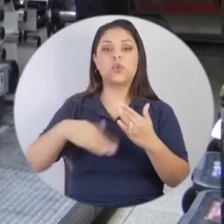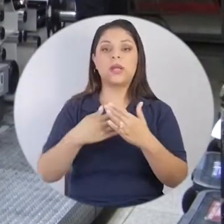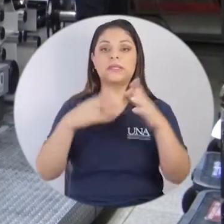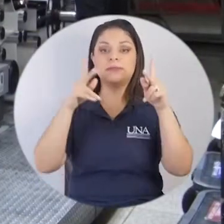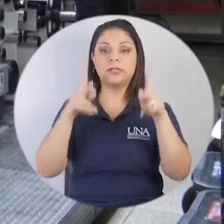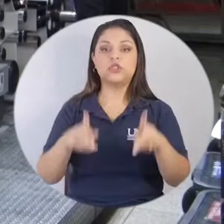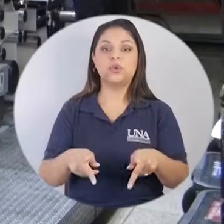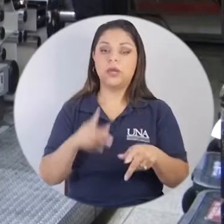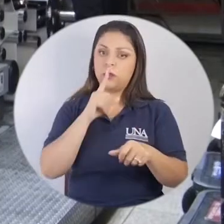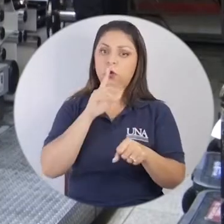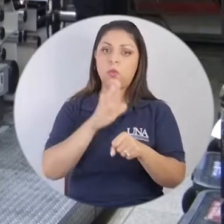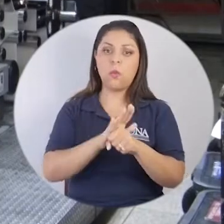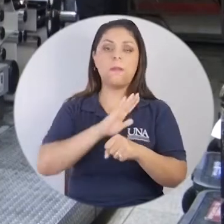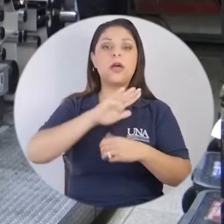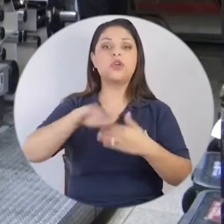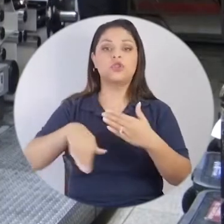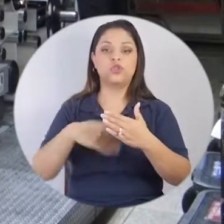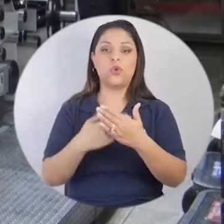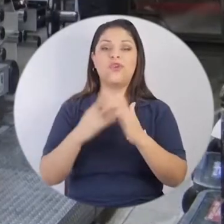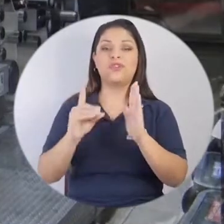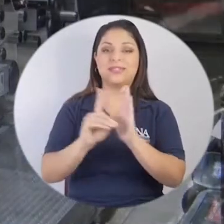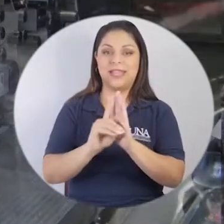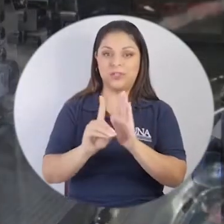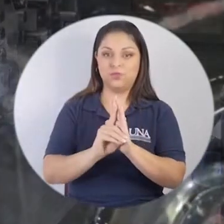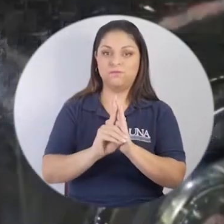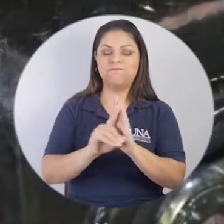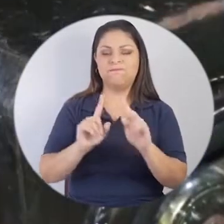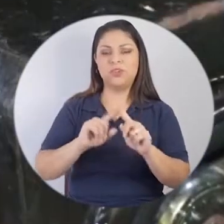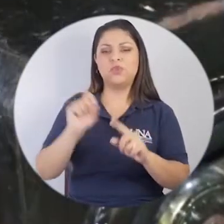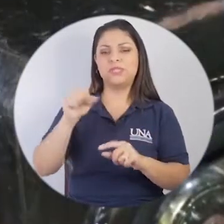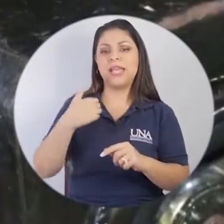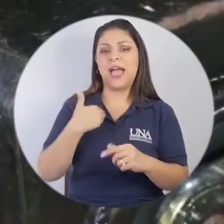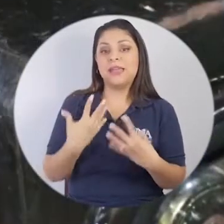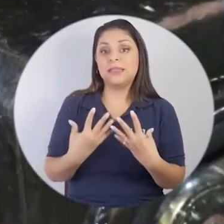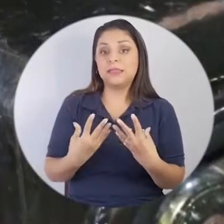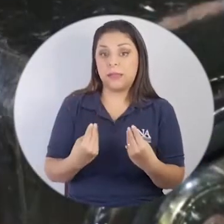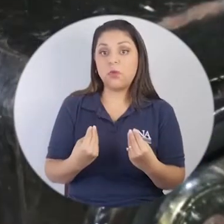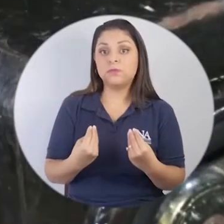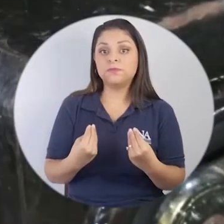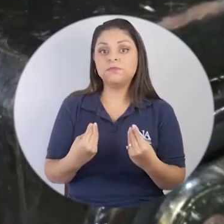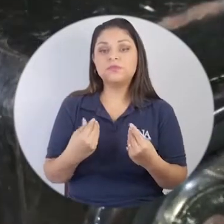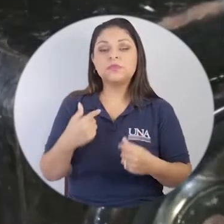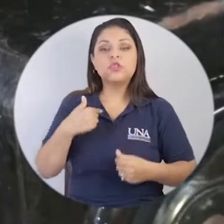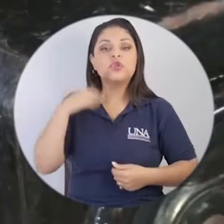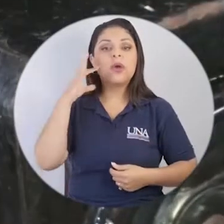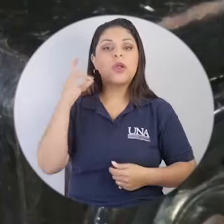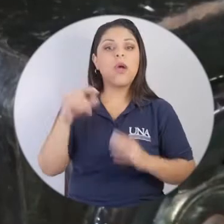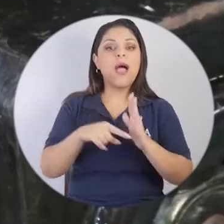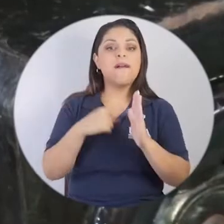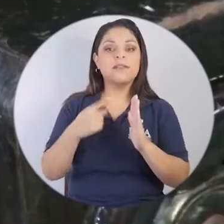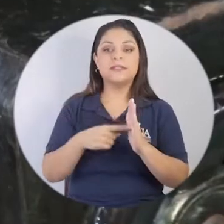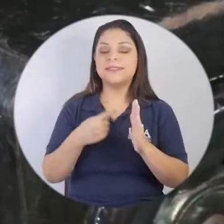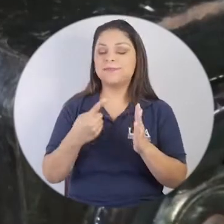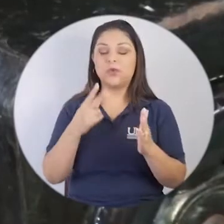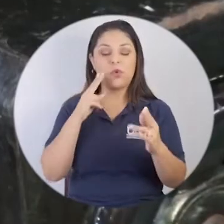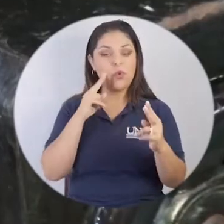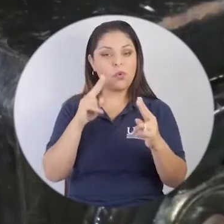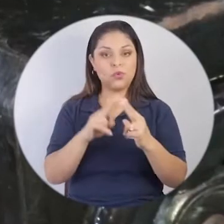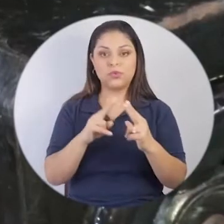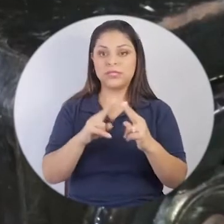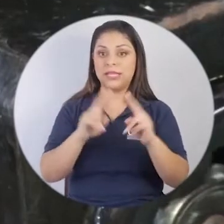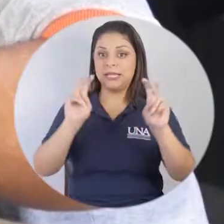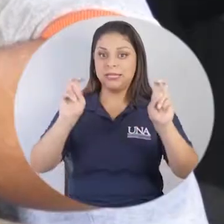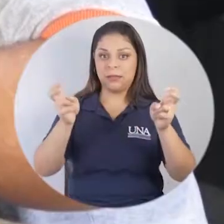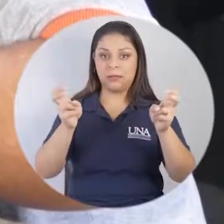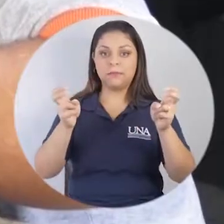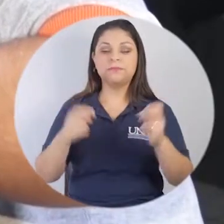las personas, ¿verdad?, y que se cumplan todos sus derechos. Pero si hay un temor, que también diría yo que a veces es desconocimiento, ¿verdad?,